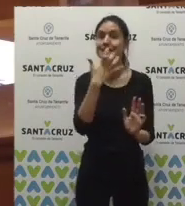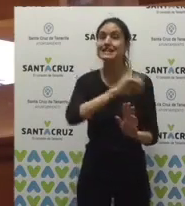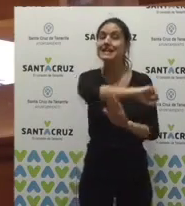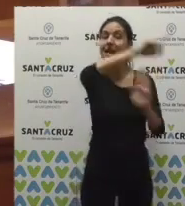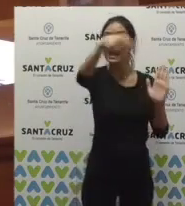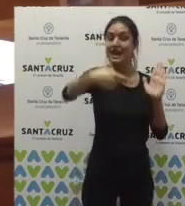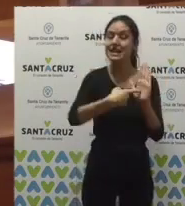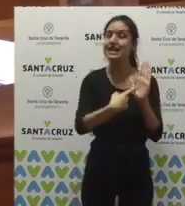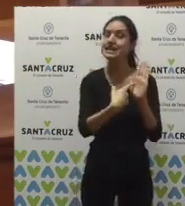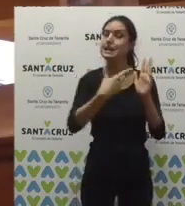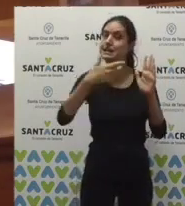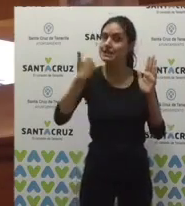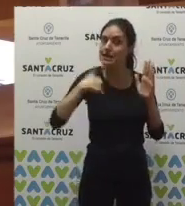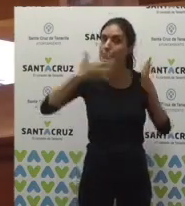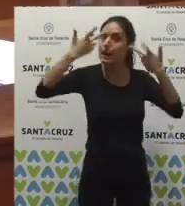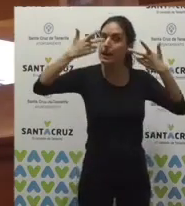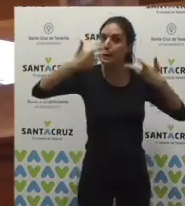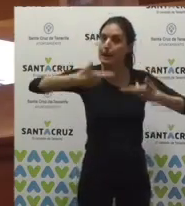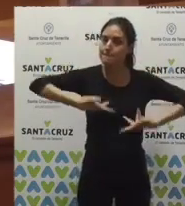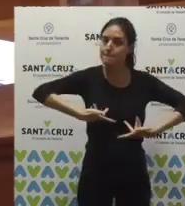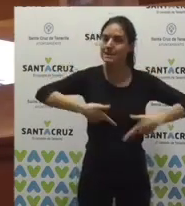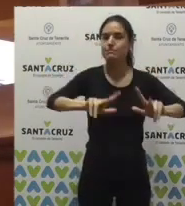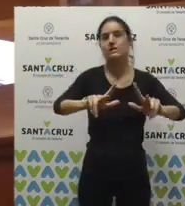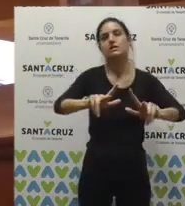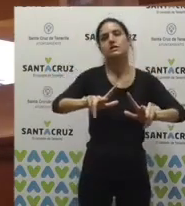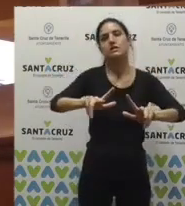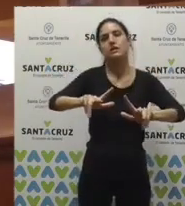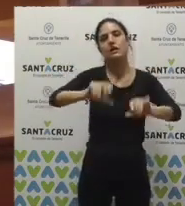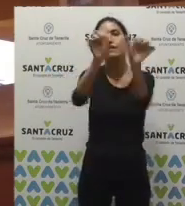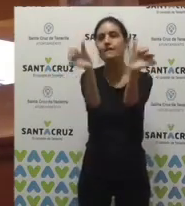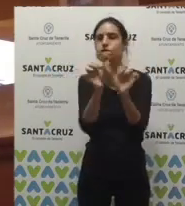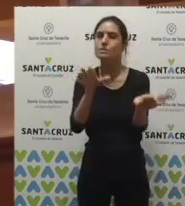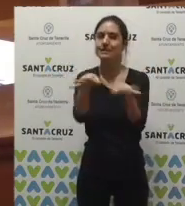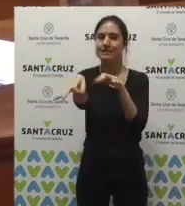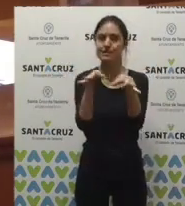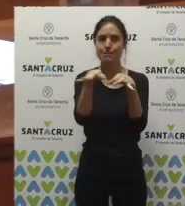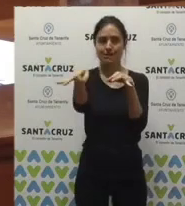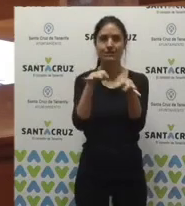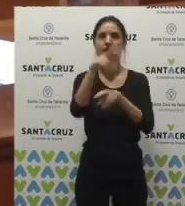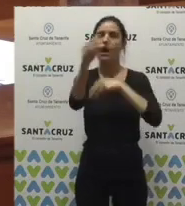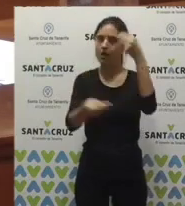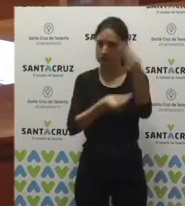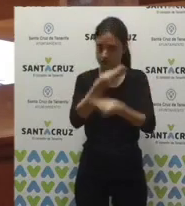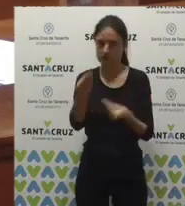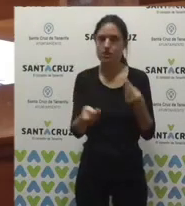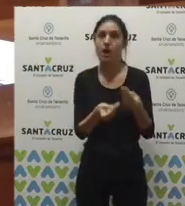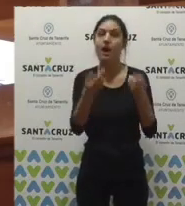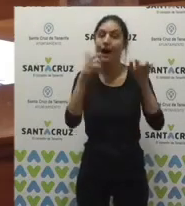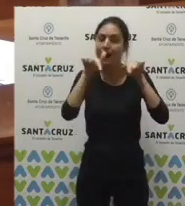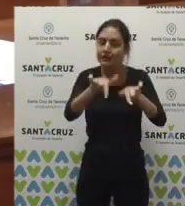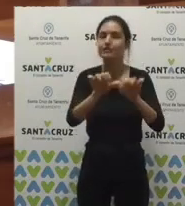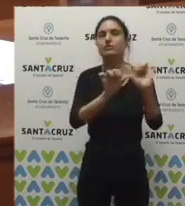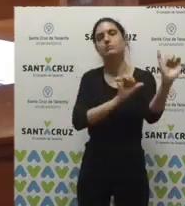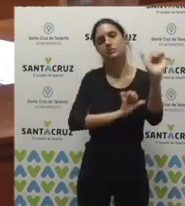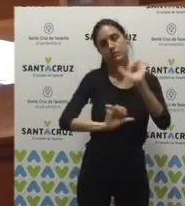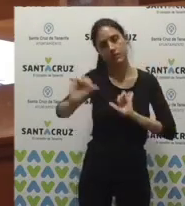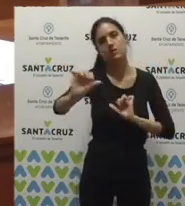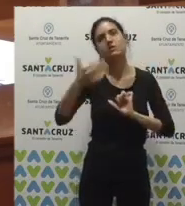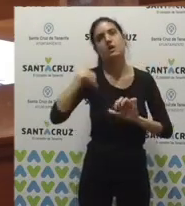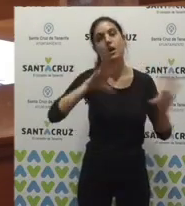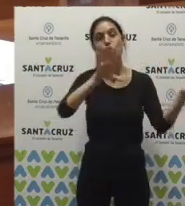permite hacerlo de forma telemática cuando la ley permite hacerlo de forma telemática hay dos grupos